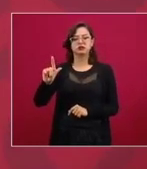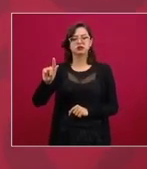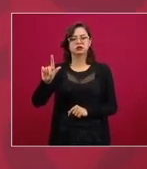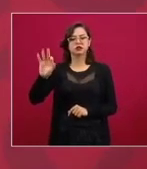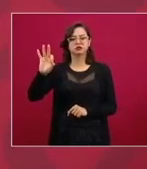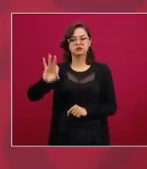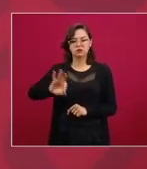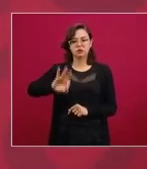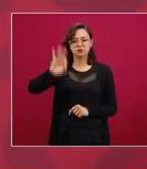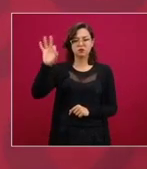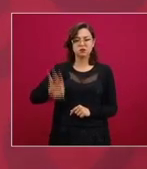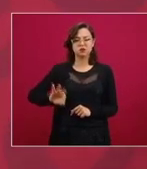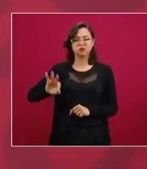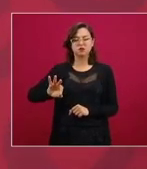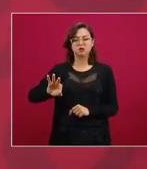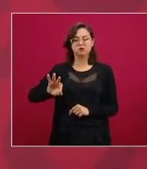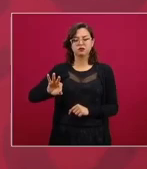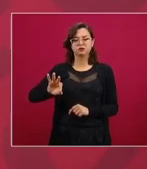de